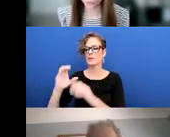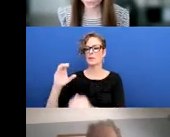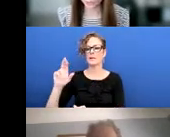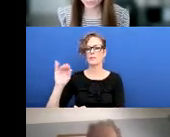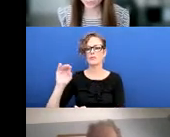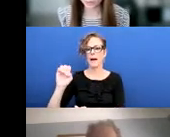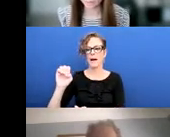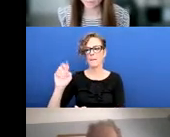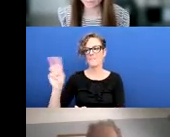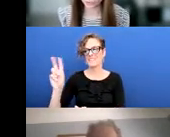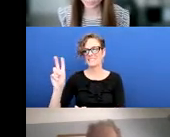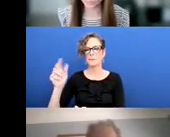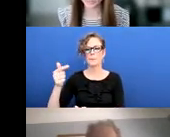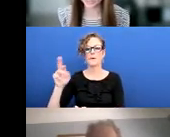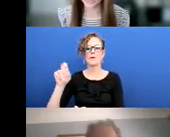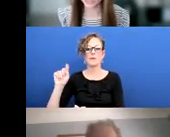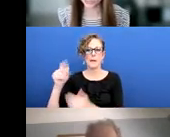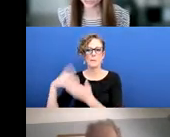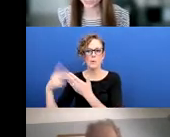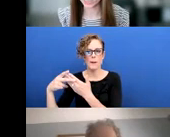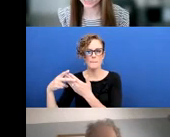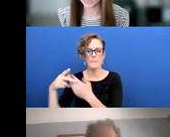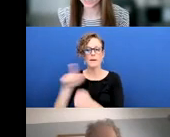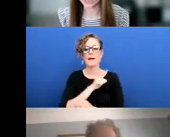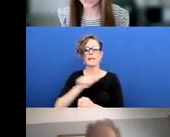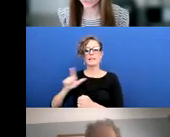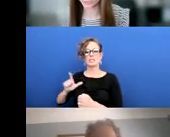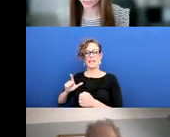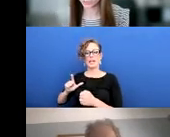van a destinar a CP.